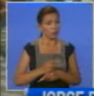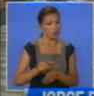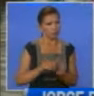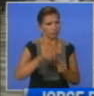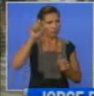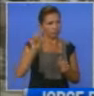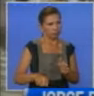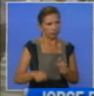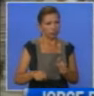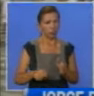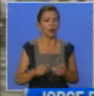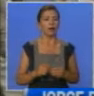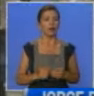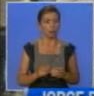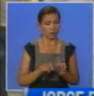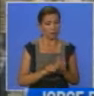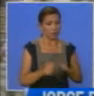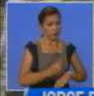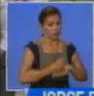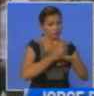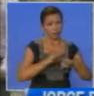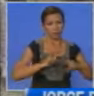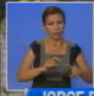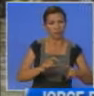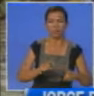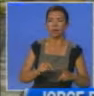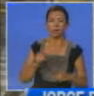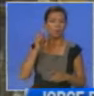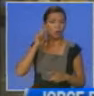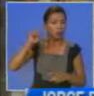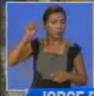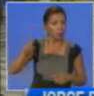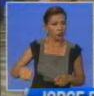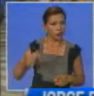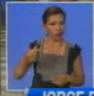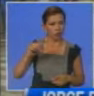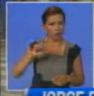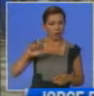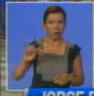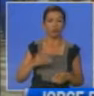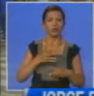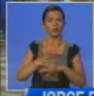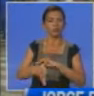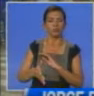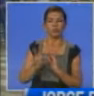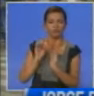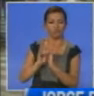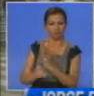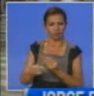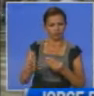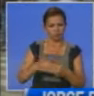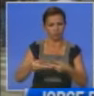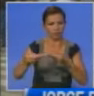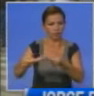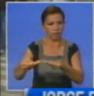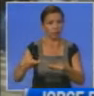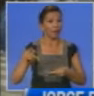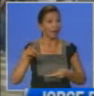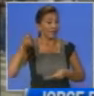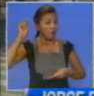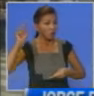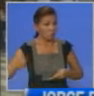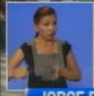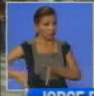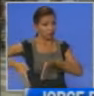recibirá formalmente la queja de la Fiscalía contra la actuación de la jueza Gallardo y deberá inmediatamente iniciar el trámite, que de